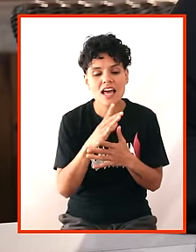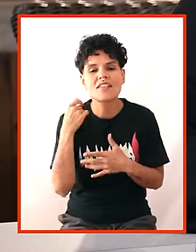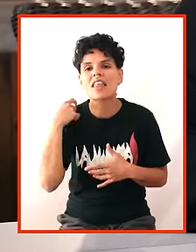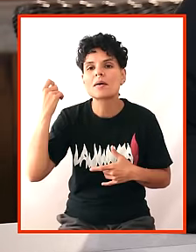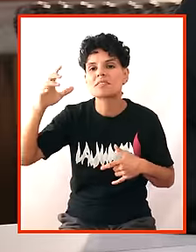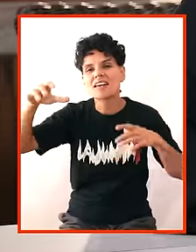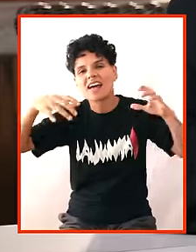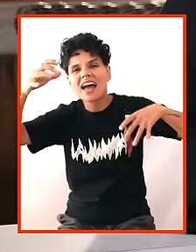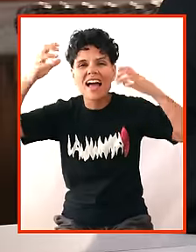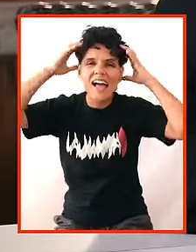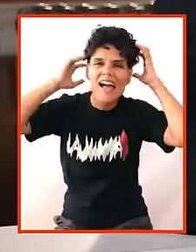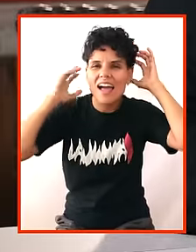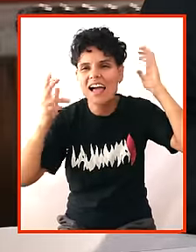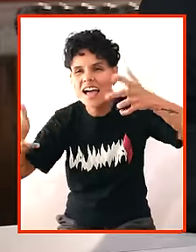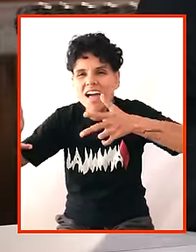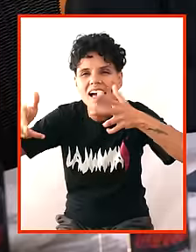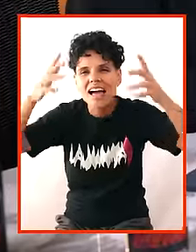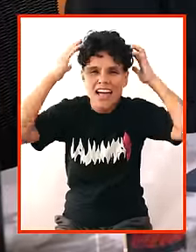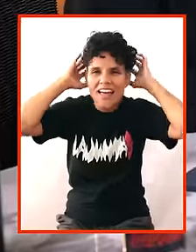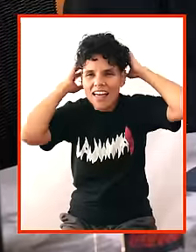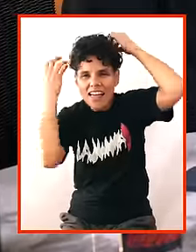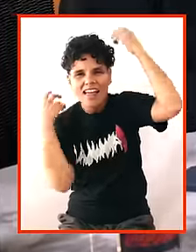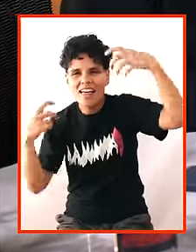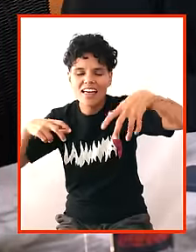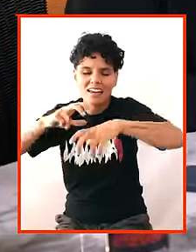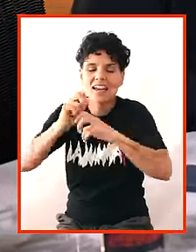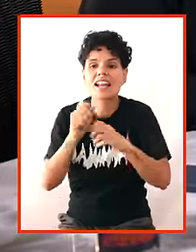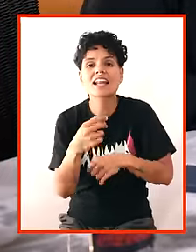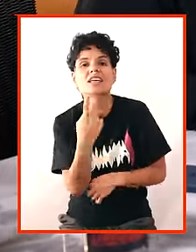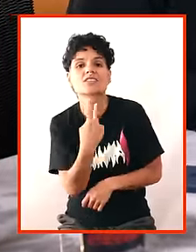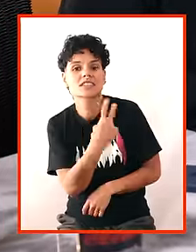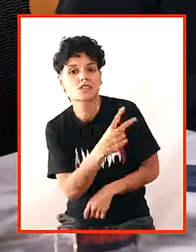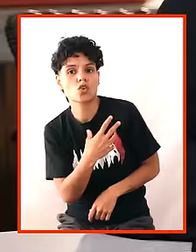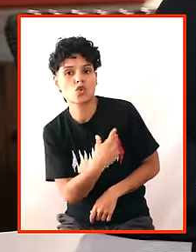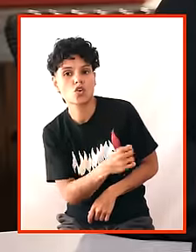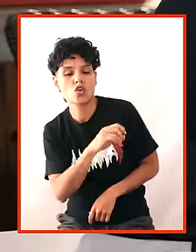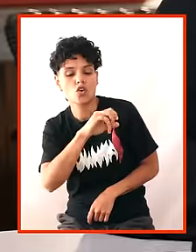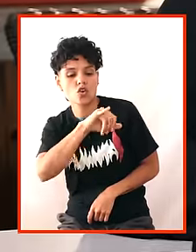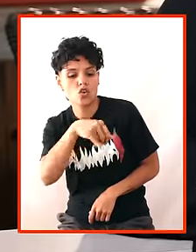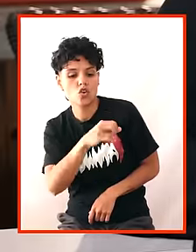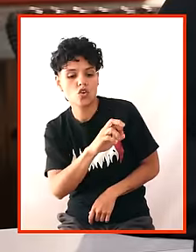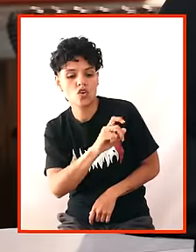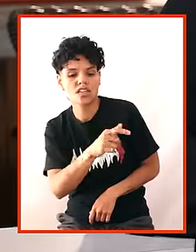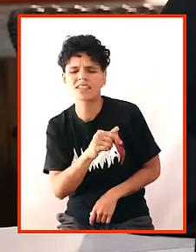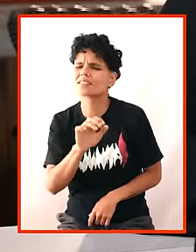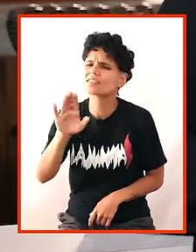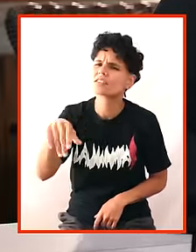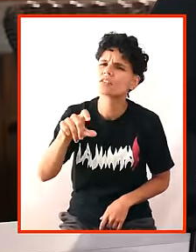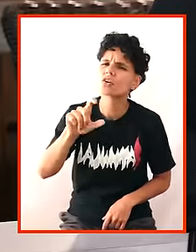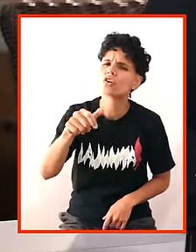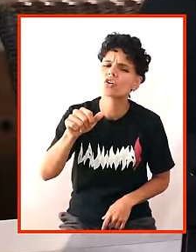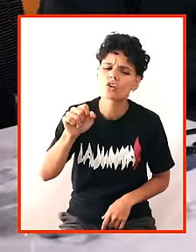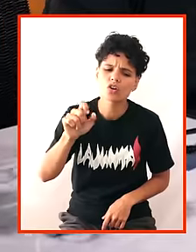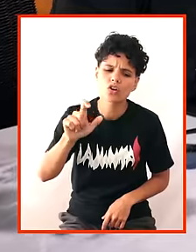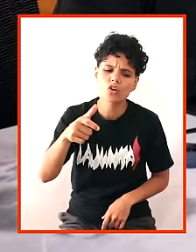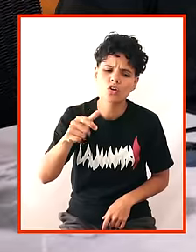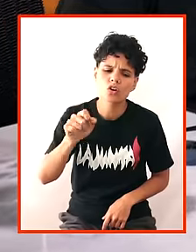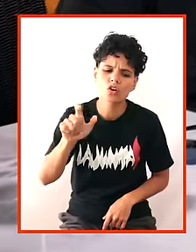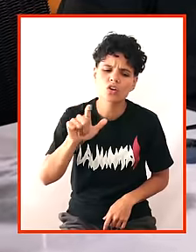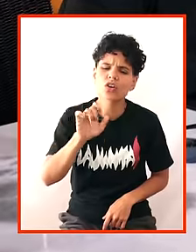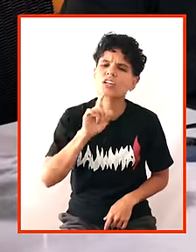al invitado. Empezaba a pegar la frase. ¿Goyito el hijo Jorge? De Jorge. Para claro. Palo, así, y Jorge bueno, siempre decía, a ver Goyito, esa no es la onda, Goyito. Esa no es la onda,